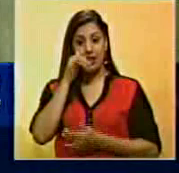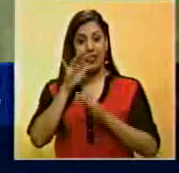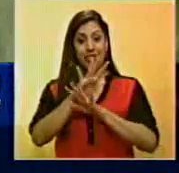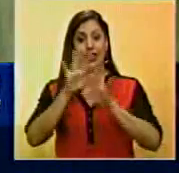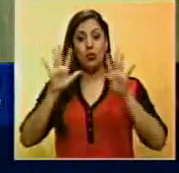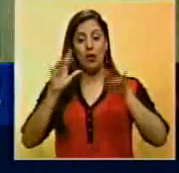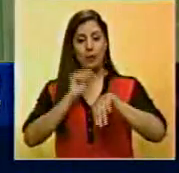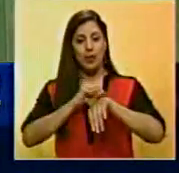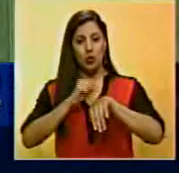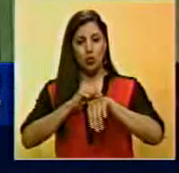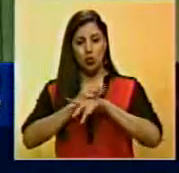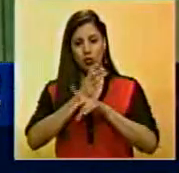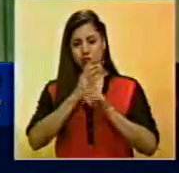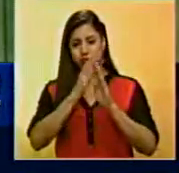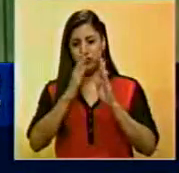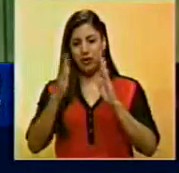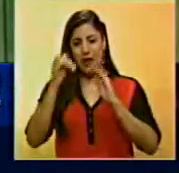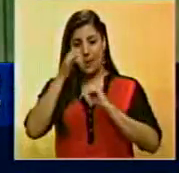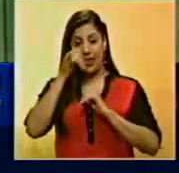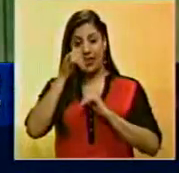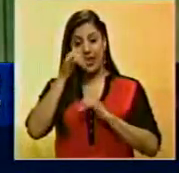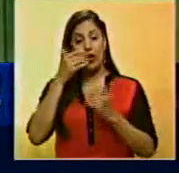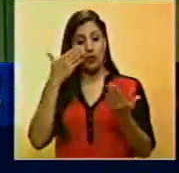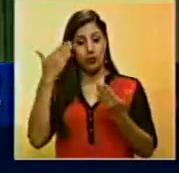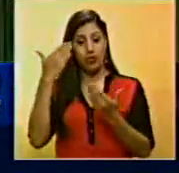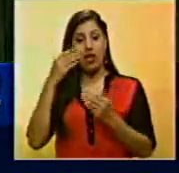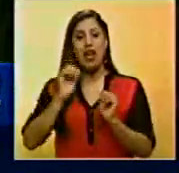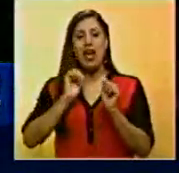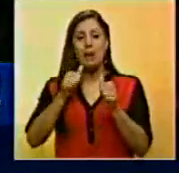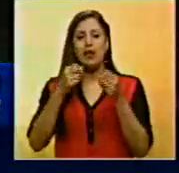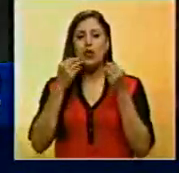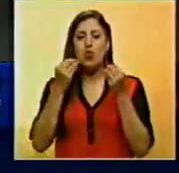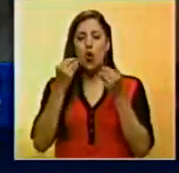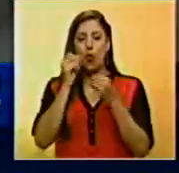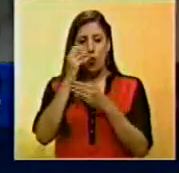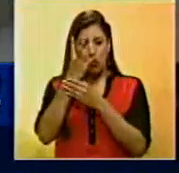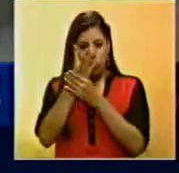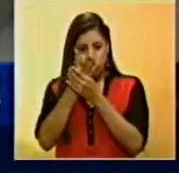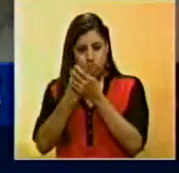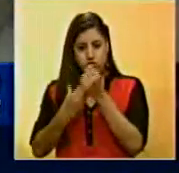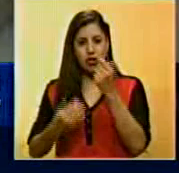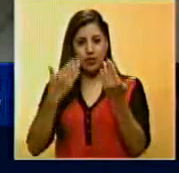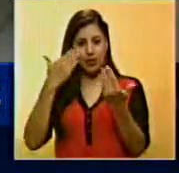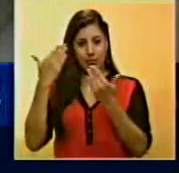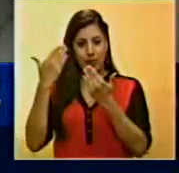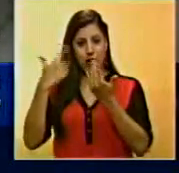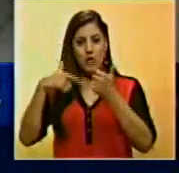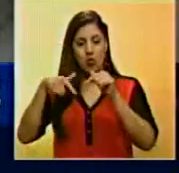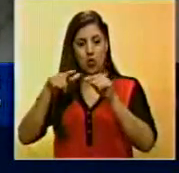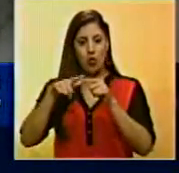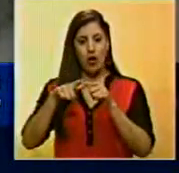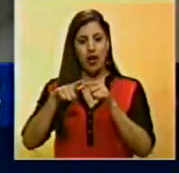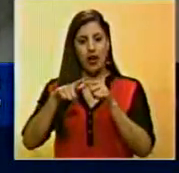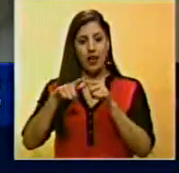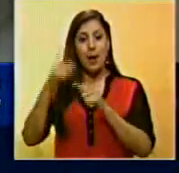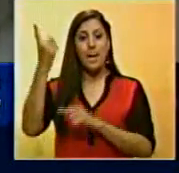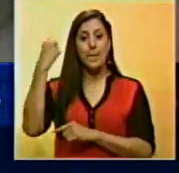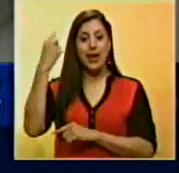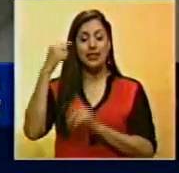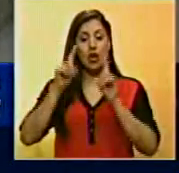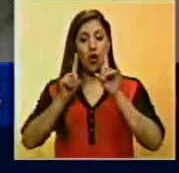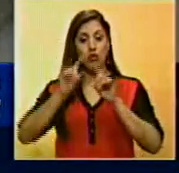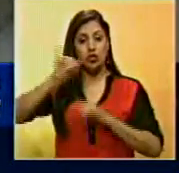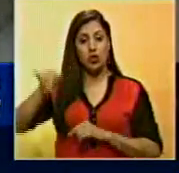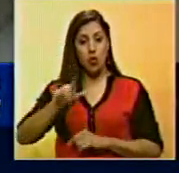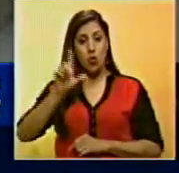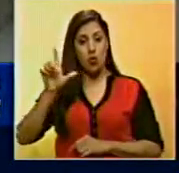19 minutos de duración Inicia con el relato de cómo huyó el chapo del penal del altiplano el pasado 11